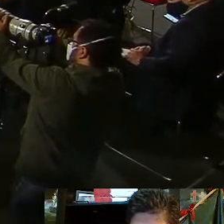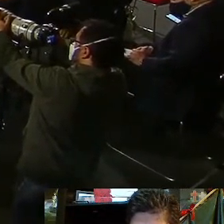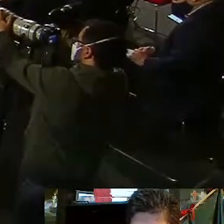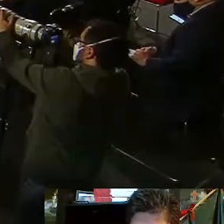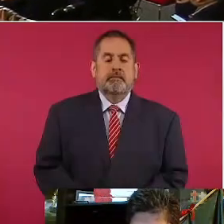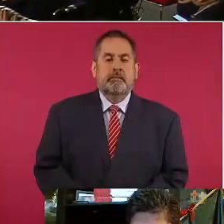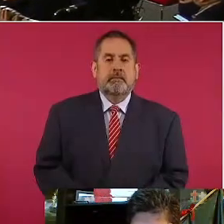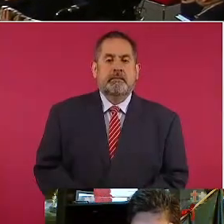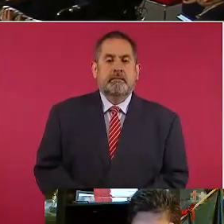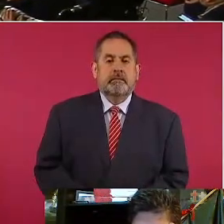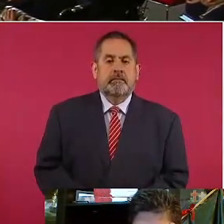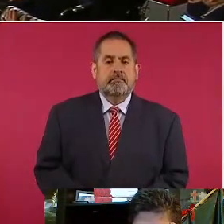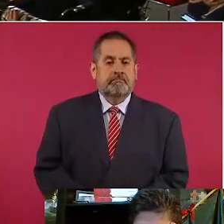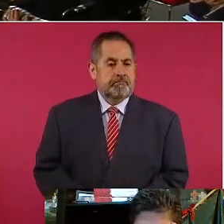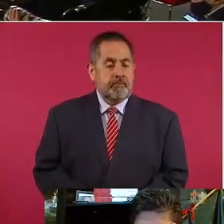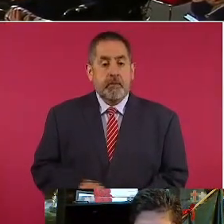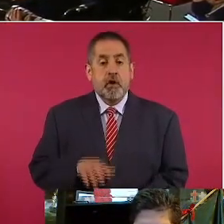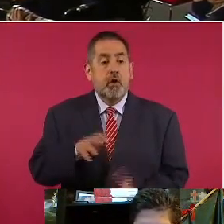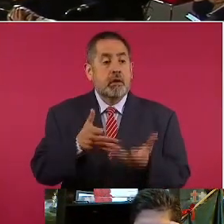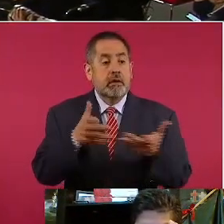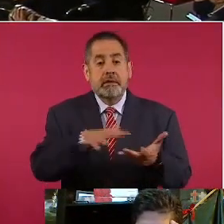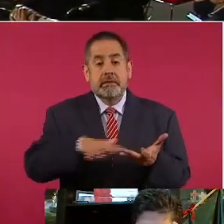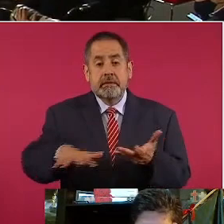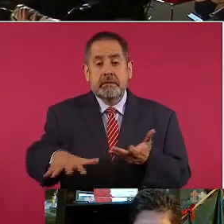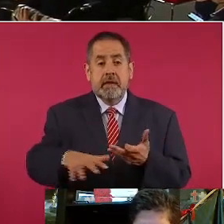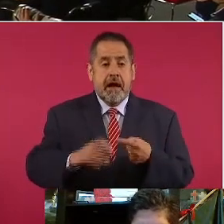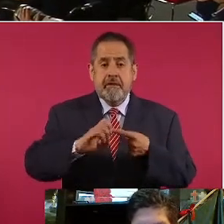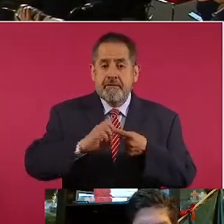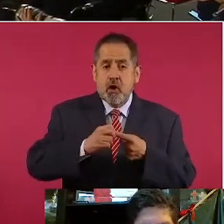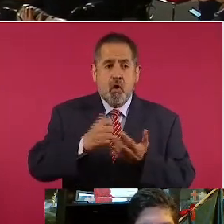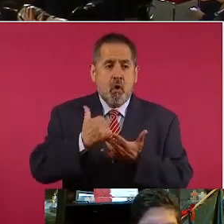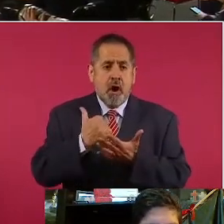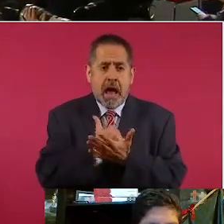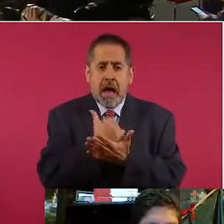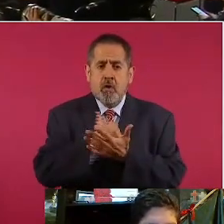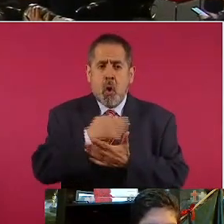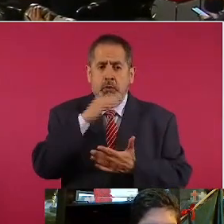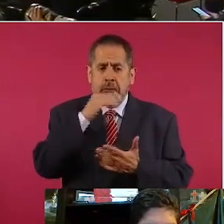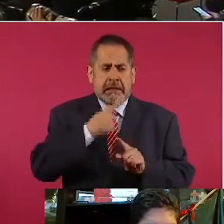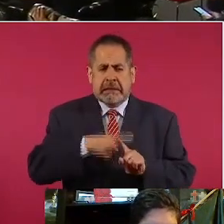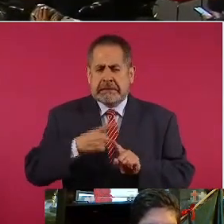más siembra de frijol, de arroz, de básicos,